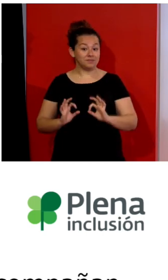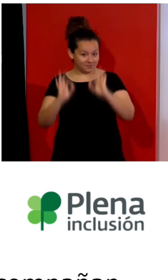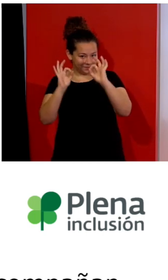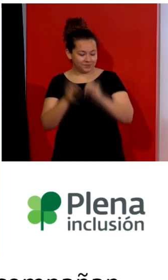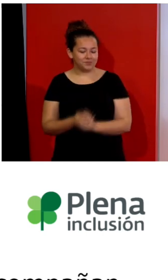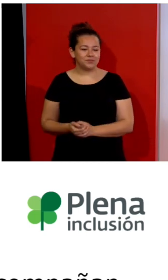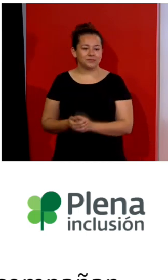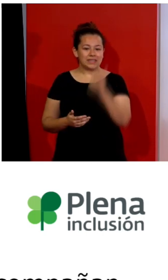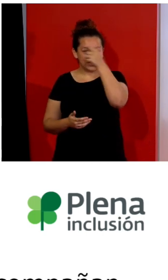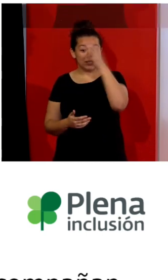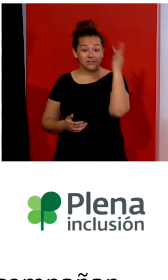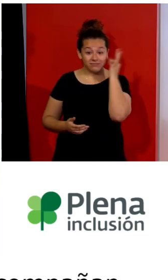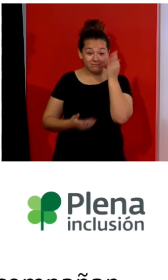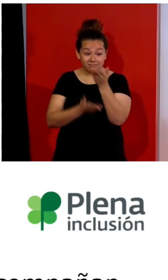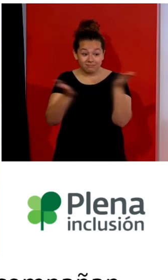señores, buenos días.